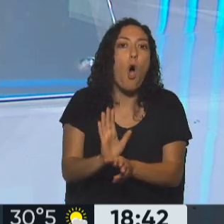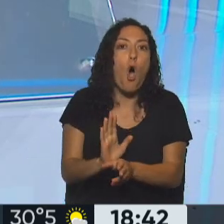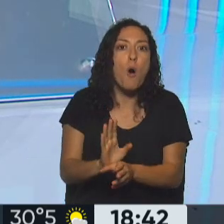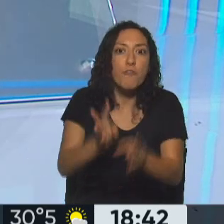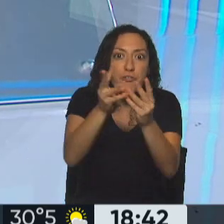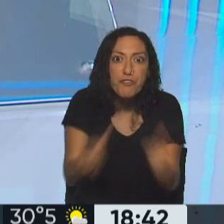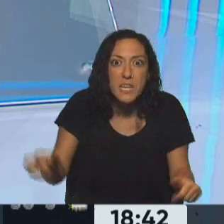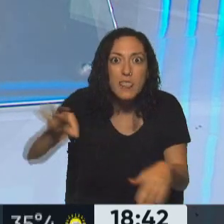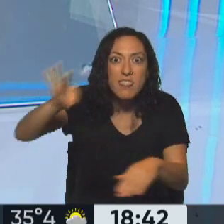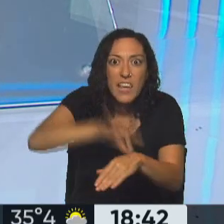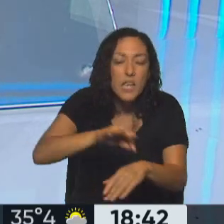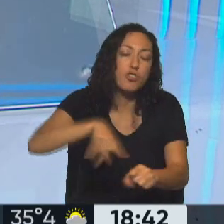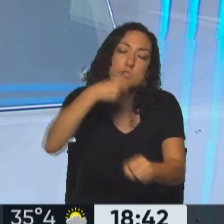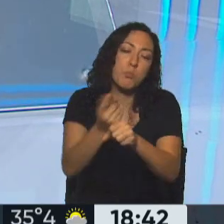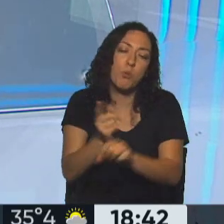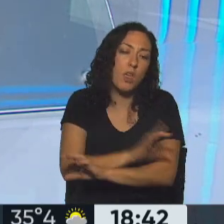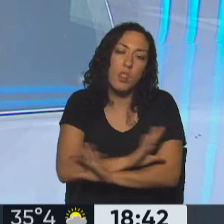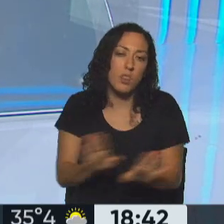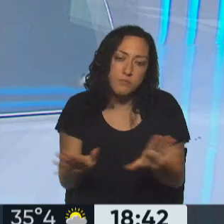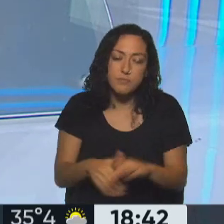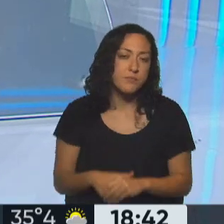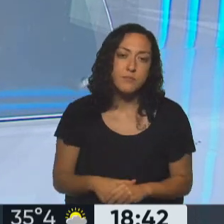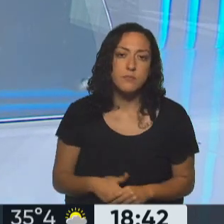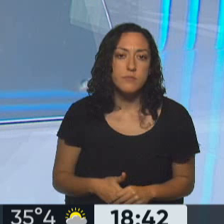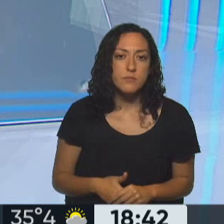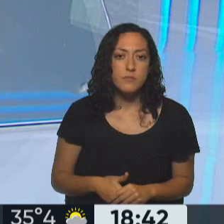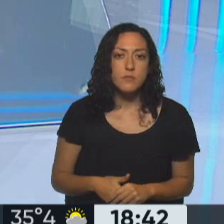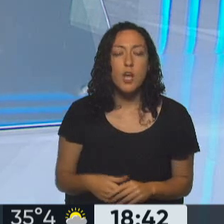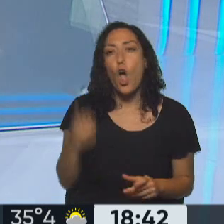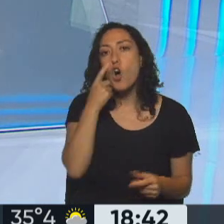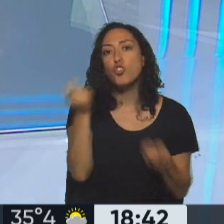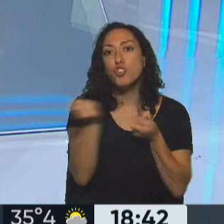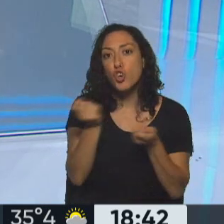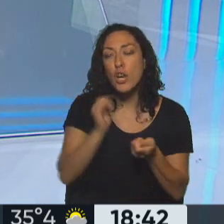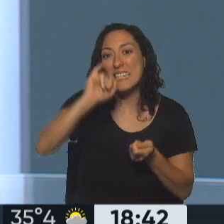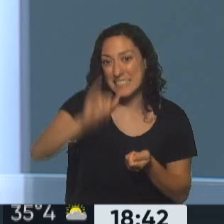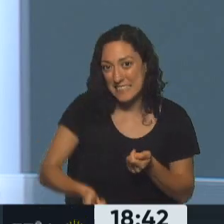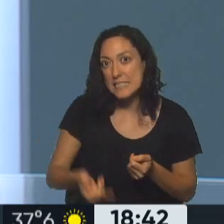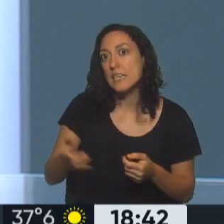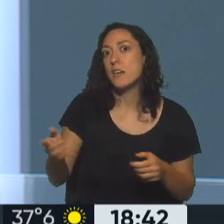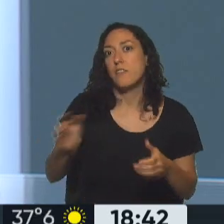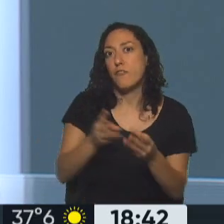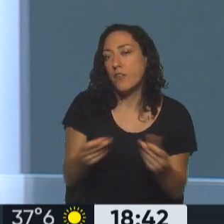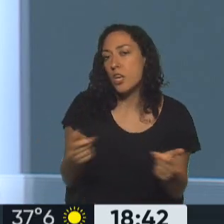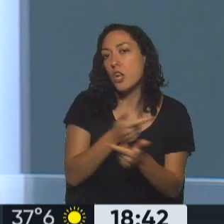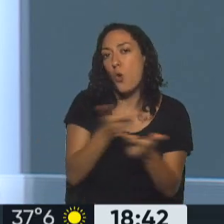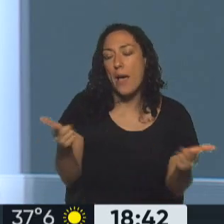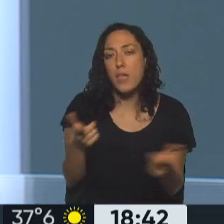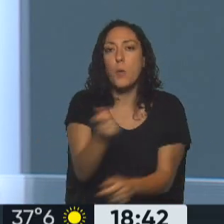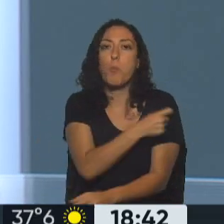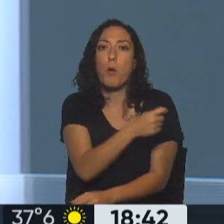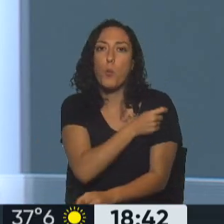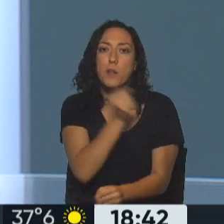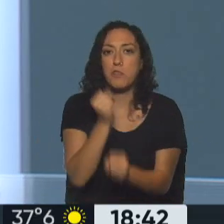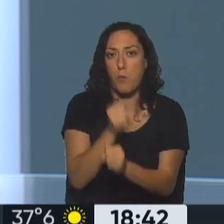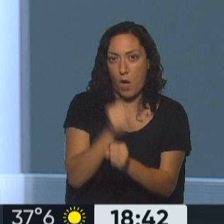no se va a erradicar digamos se puede controlar y se está trabajando en vacunas